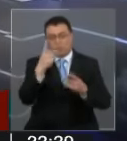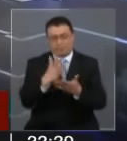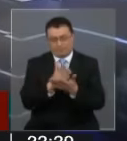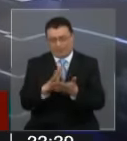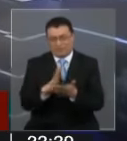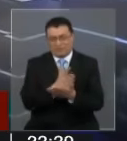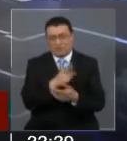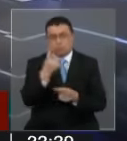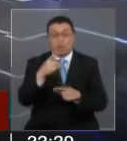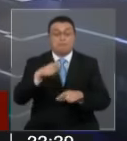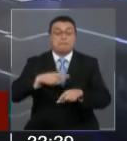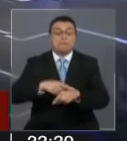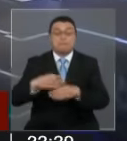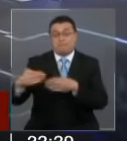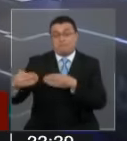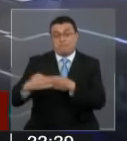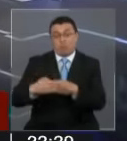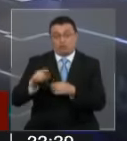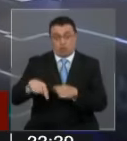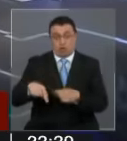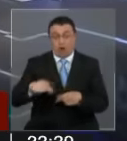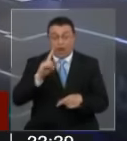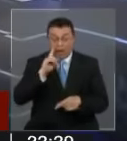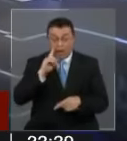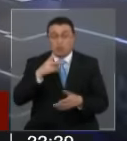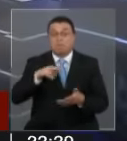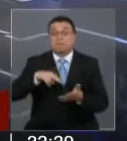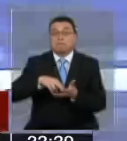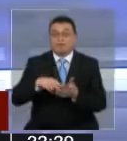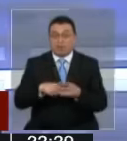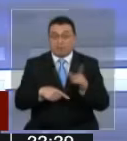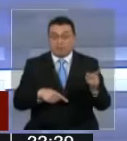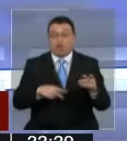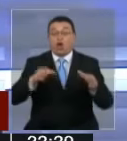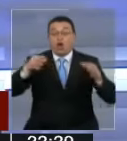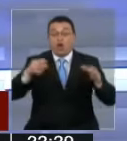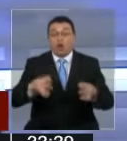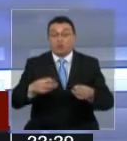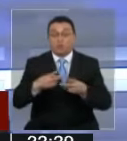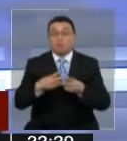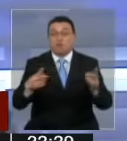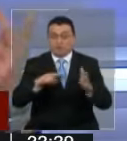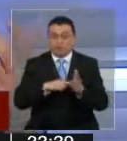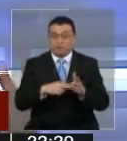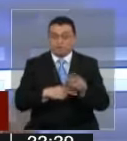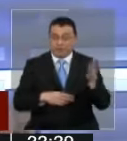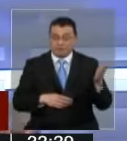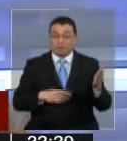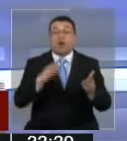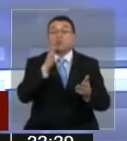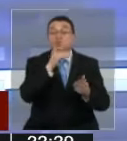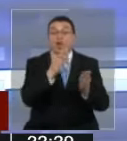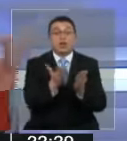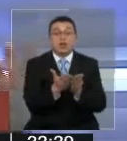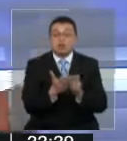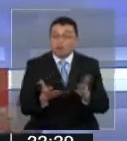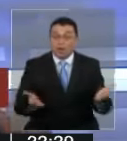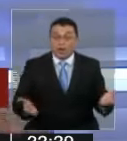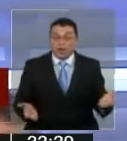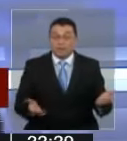cuestión de corto plazo, y es que hoy día hay una crisis en Chiloé. Hay un problema de orden público, hay un problema, no hay clase, ¿cierto? Hay